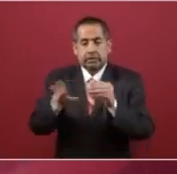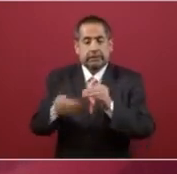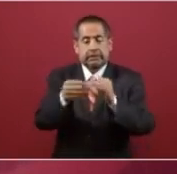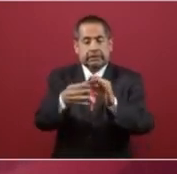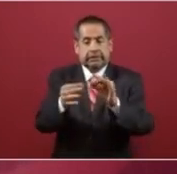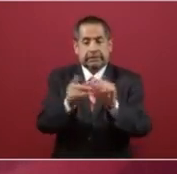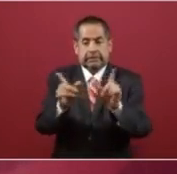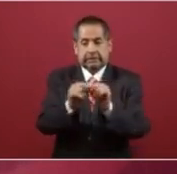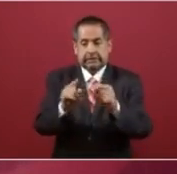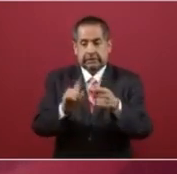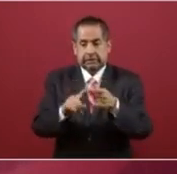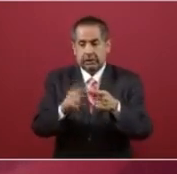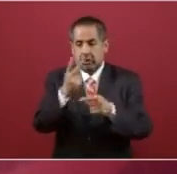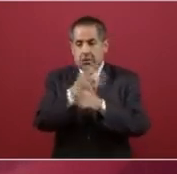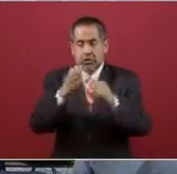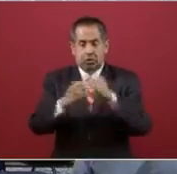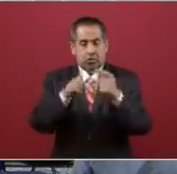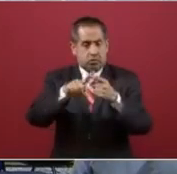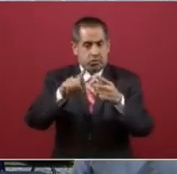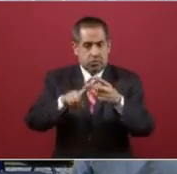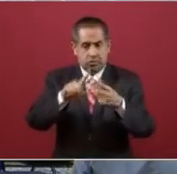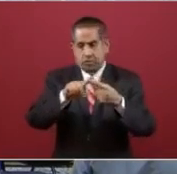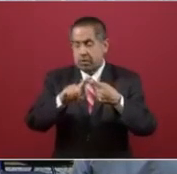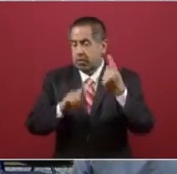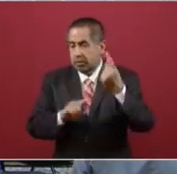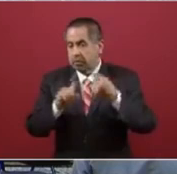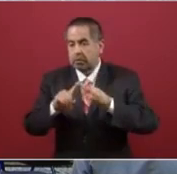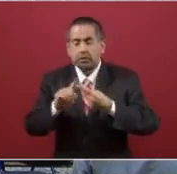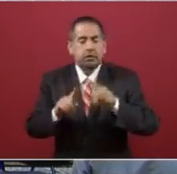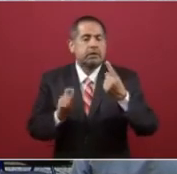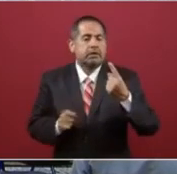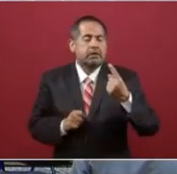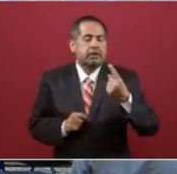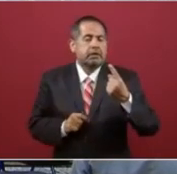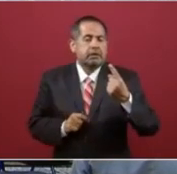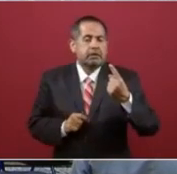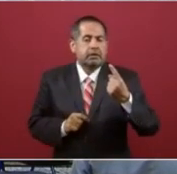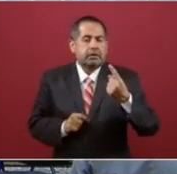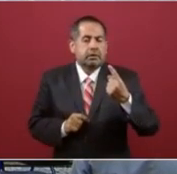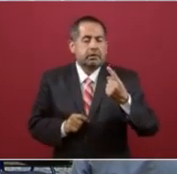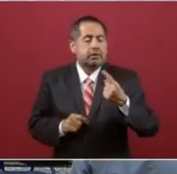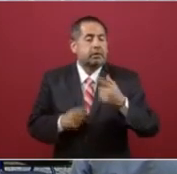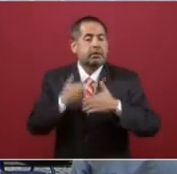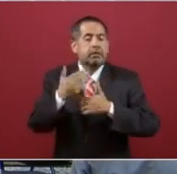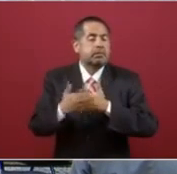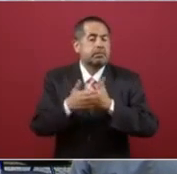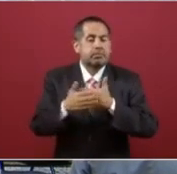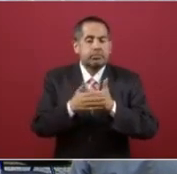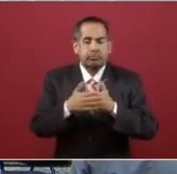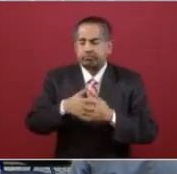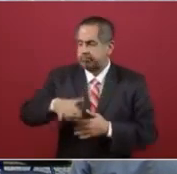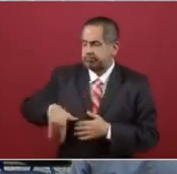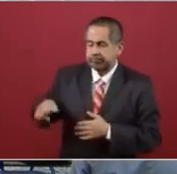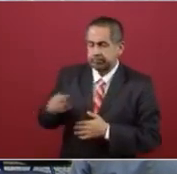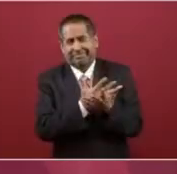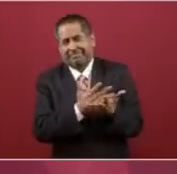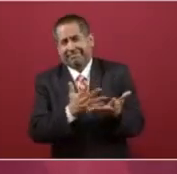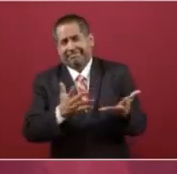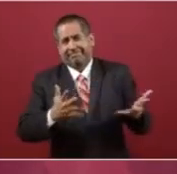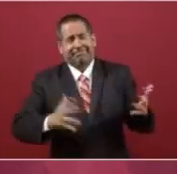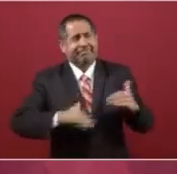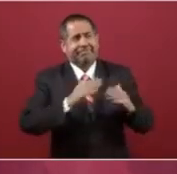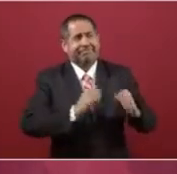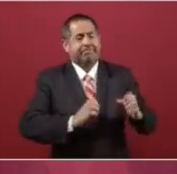Rocío Nale, informó que desde enero pasado se iniciaron los trabajos de mantenimiento a 6 refinerías. Sin embargo, reiteró que